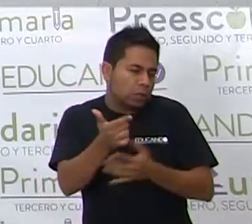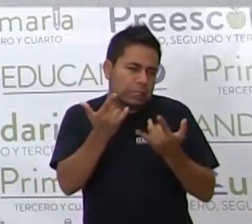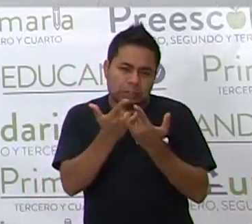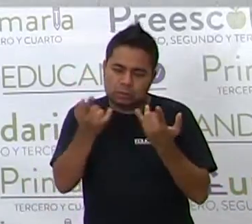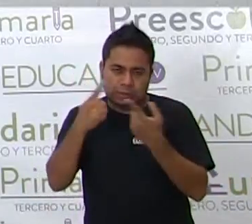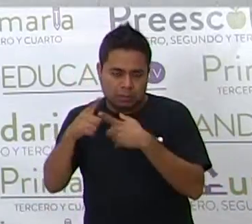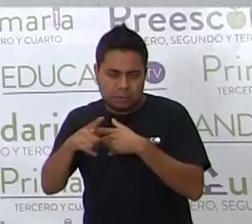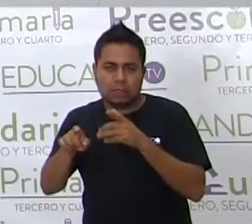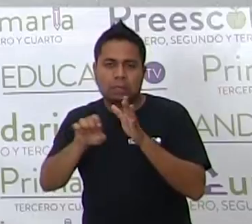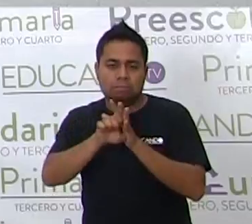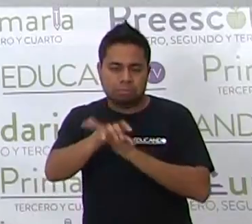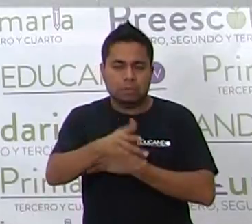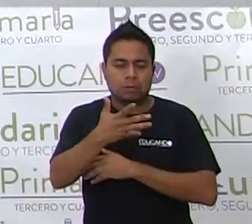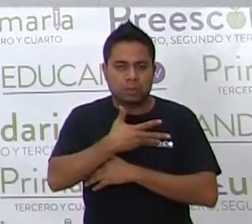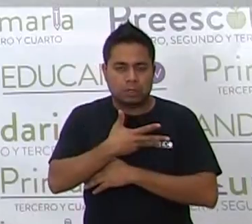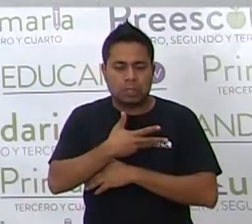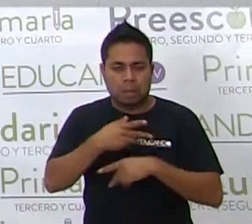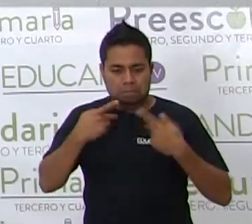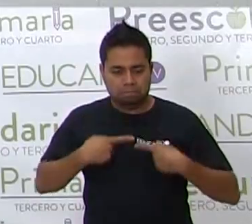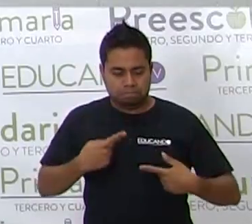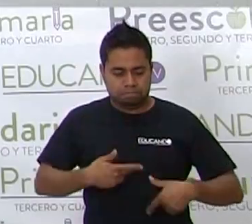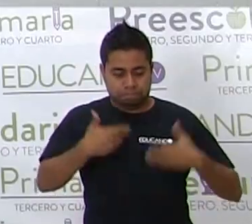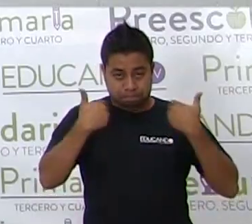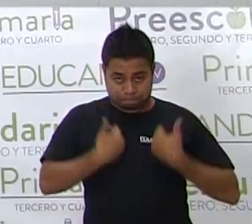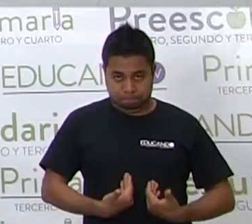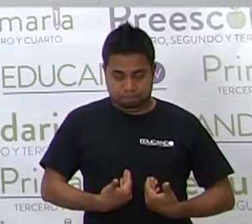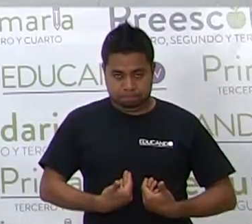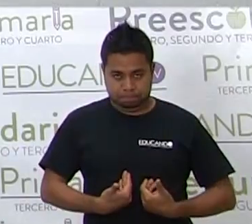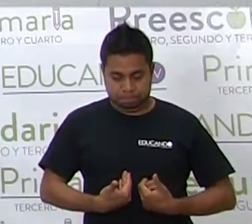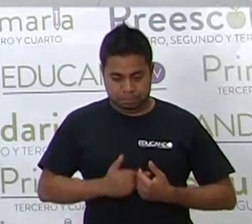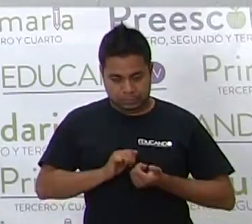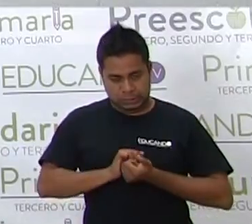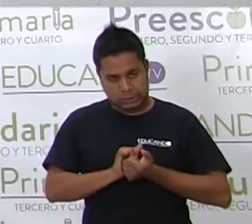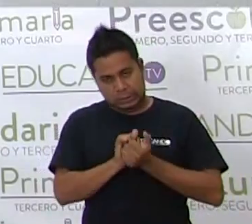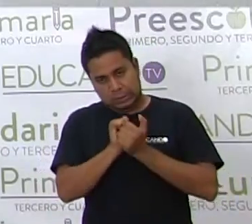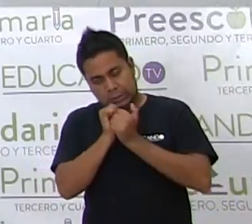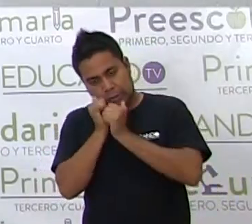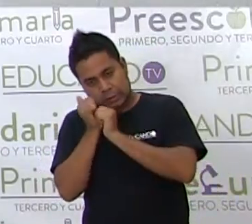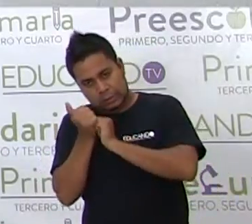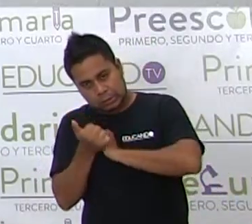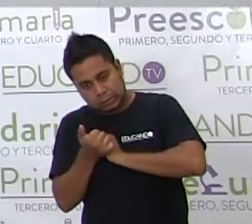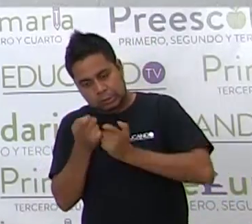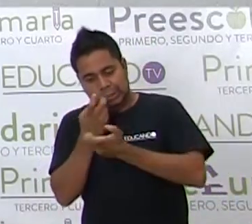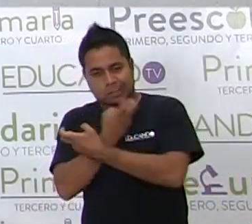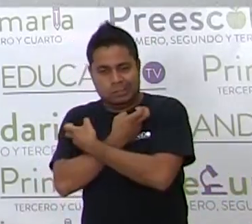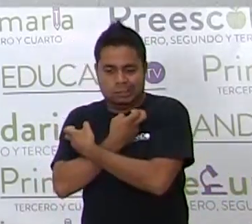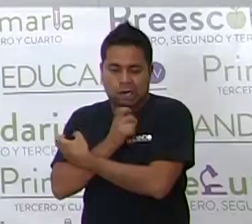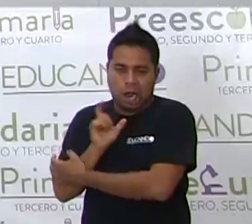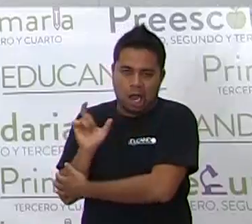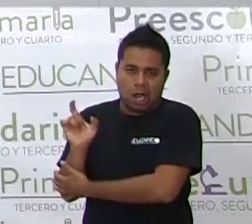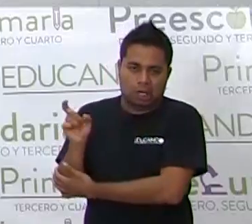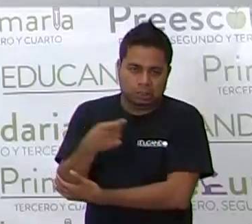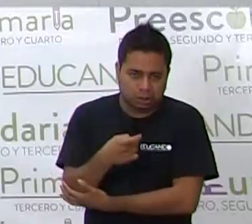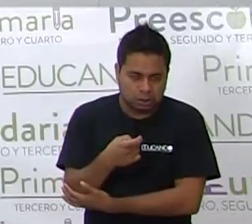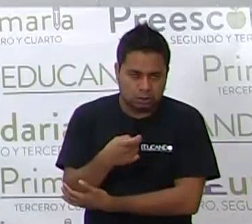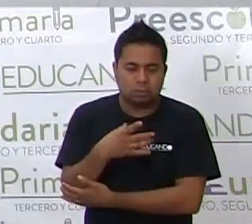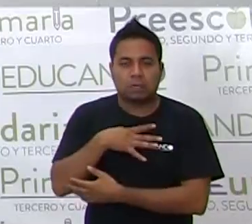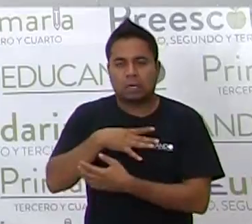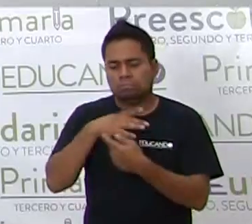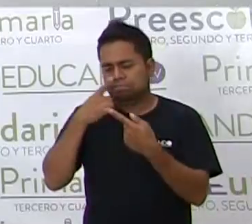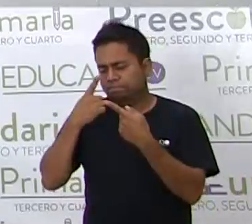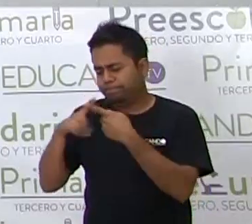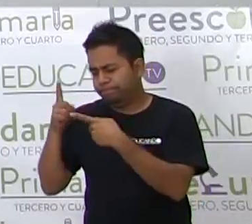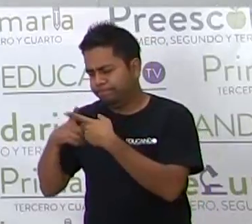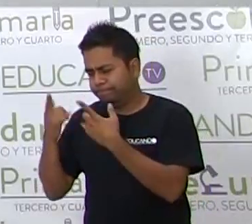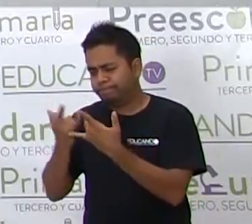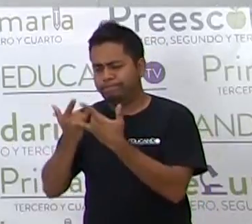nos dicen de que hay humanos que se transforman en calaveras. Existen muchísimas leyendas que